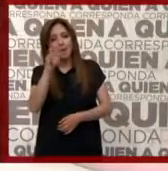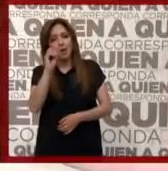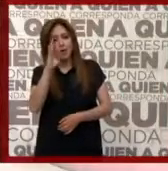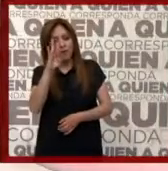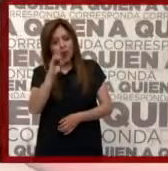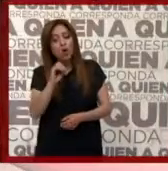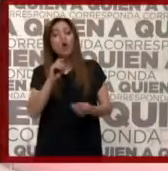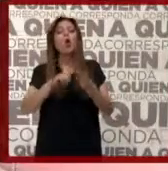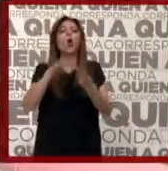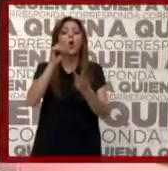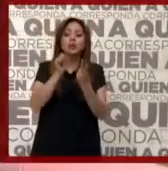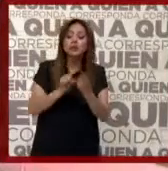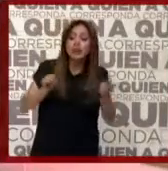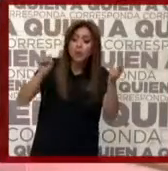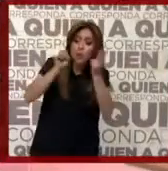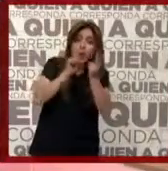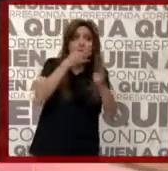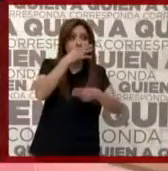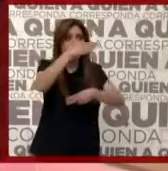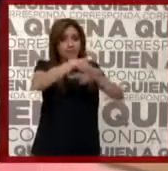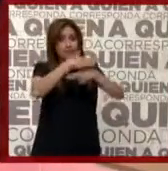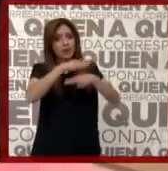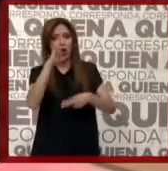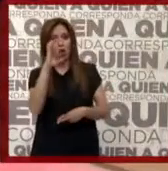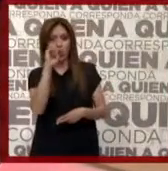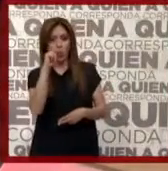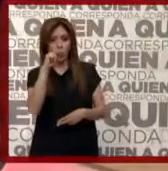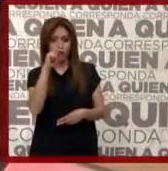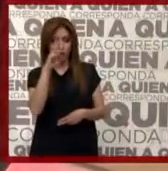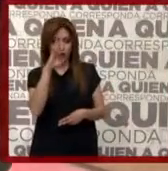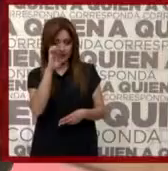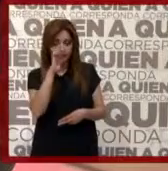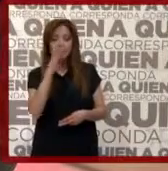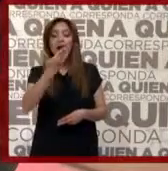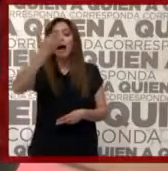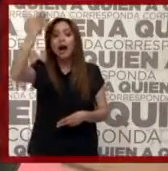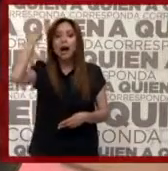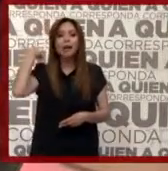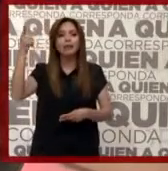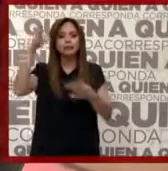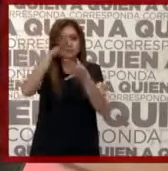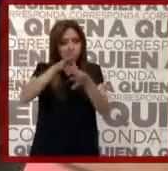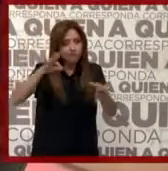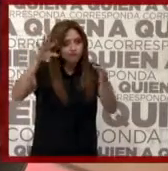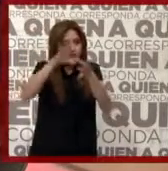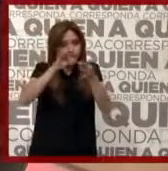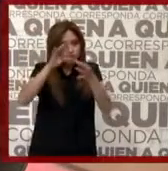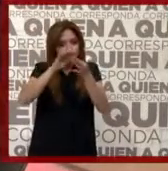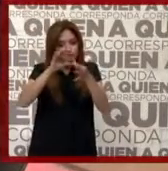pero ya con la información para que vayan informados a hacer su reclamo ante estas instancias